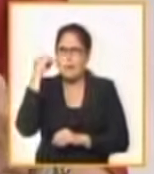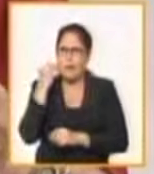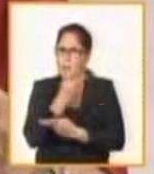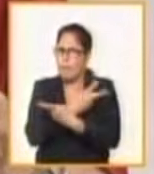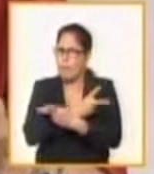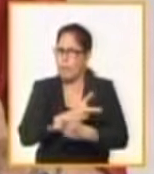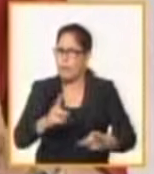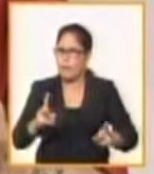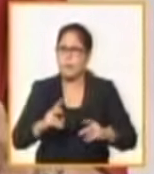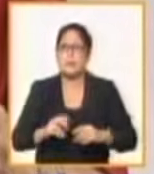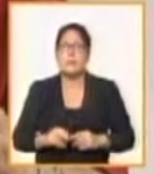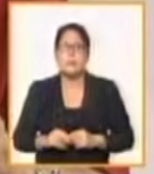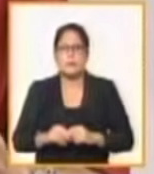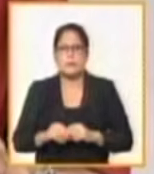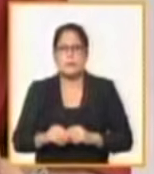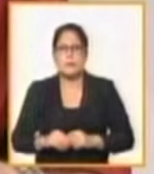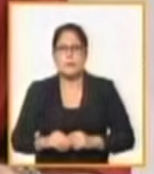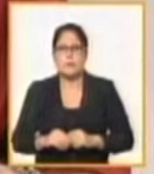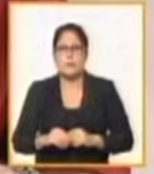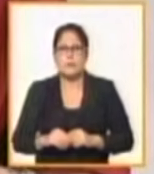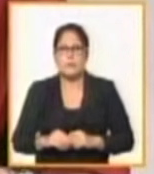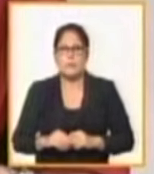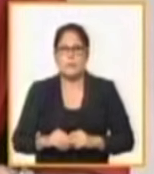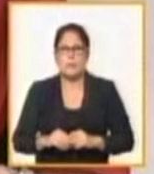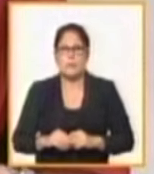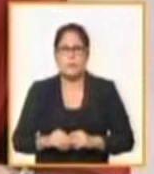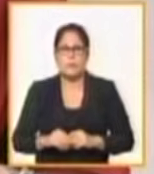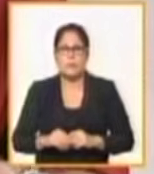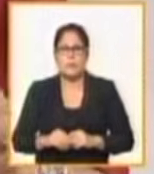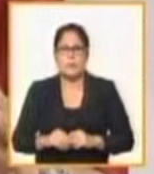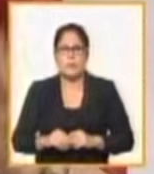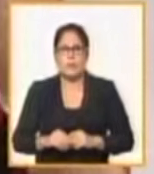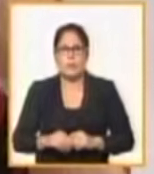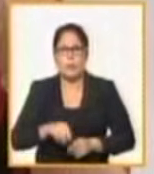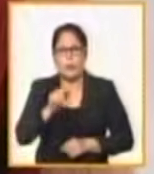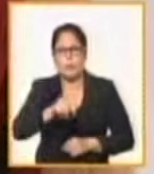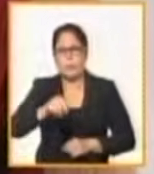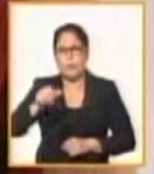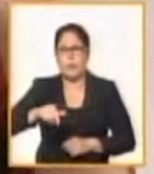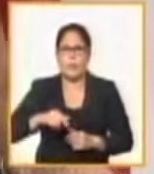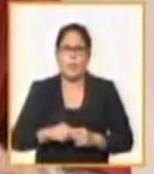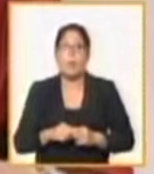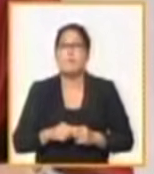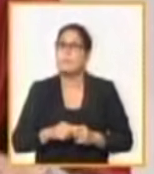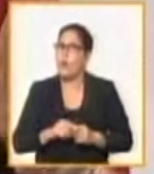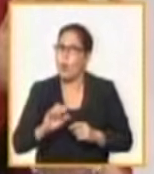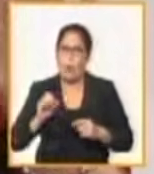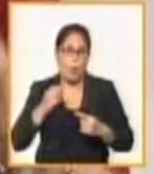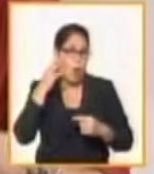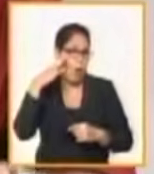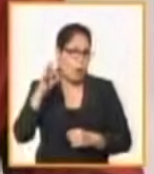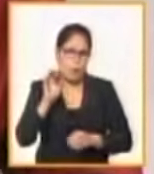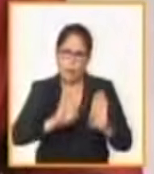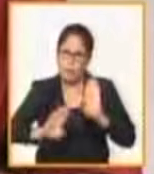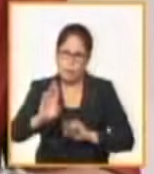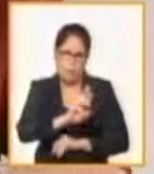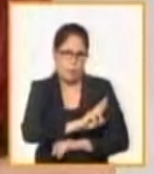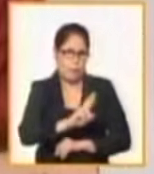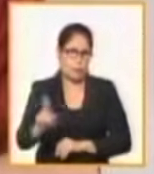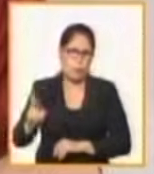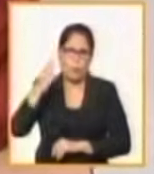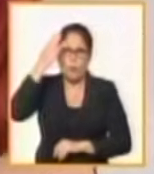visión antropológica de la cultura. Y defendió su revolución, por supuesto que tenía que defenderla, porque después